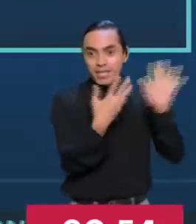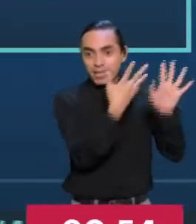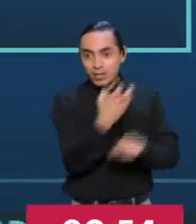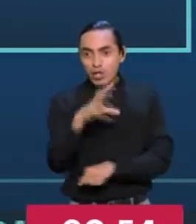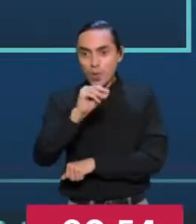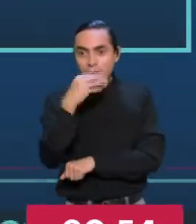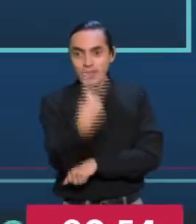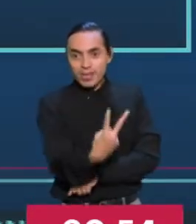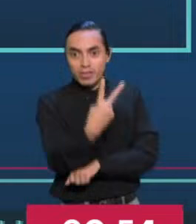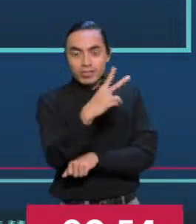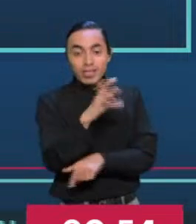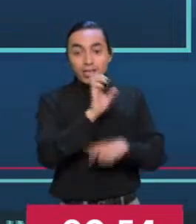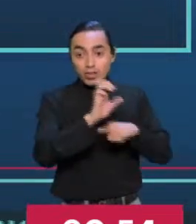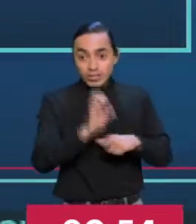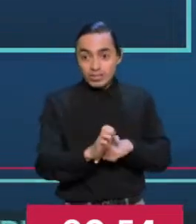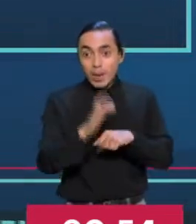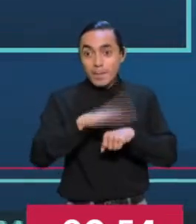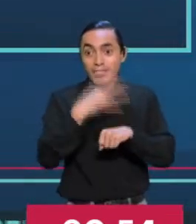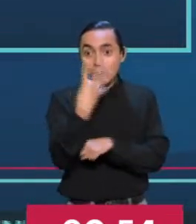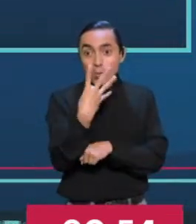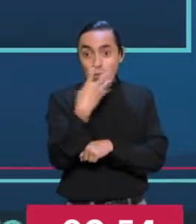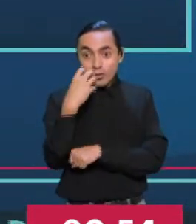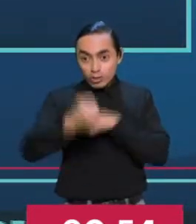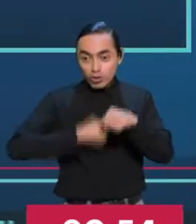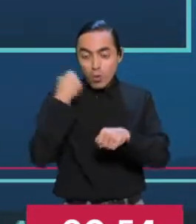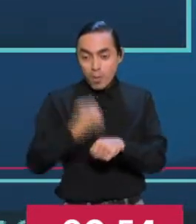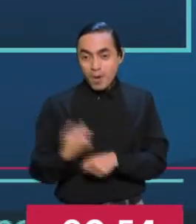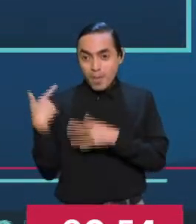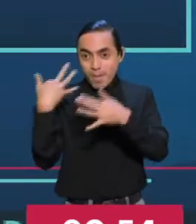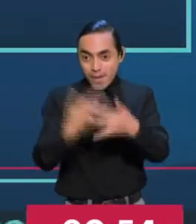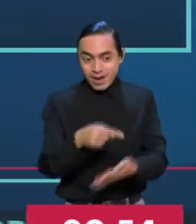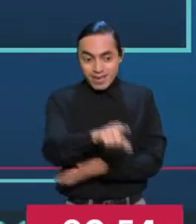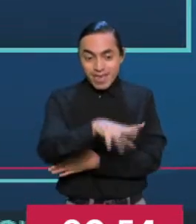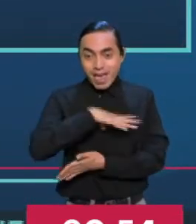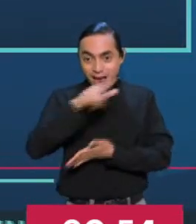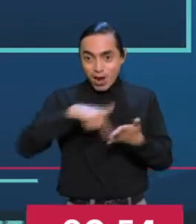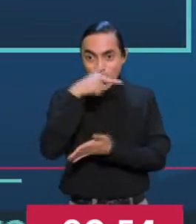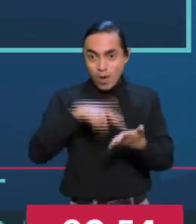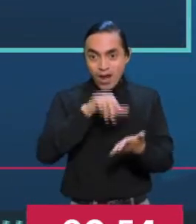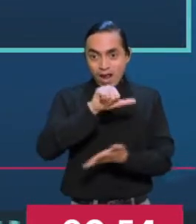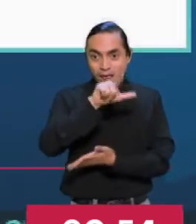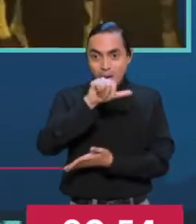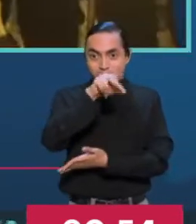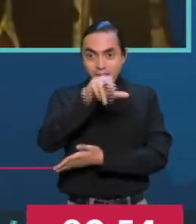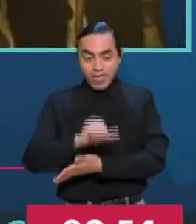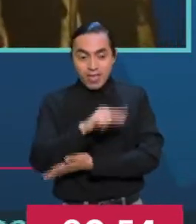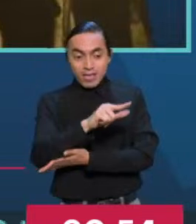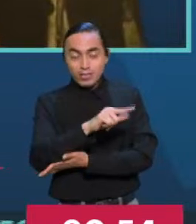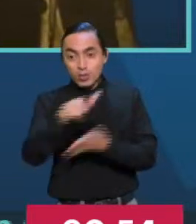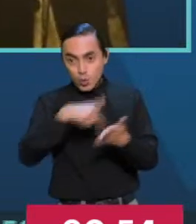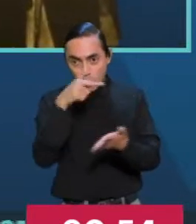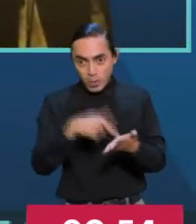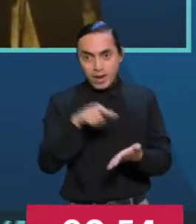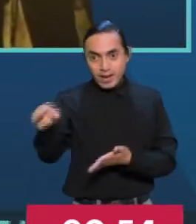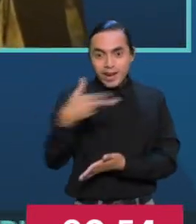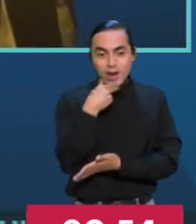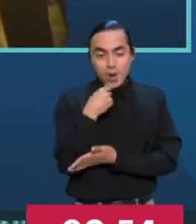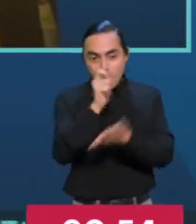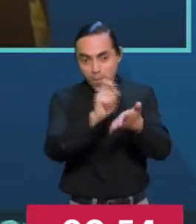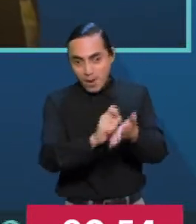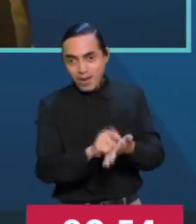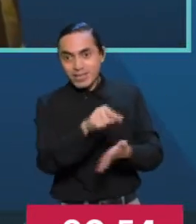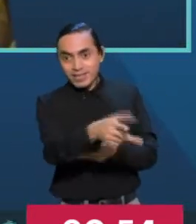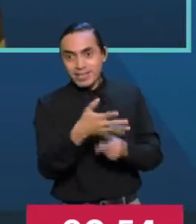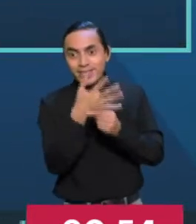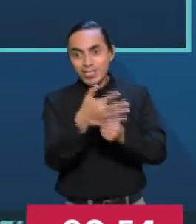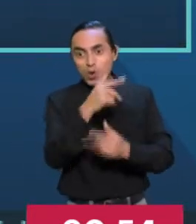1592, entonces ya son más de 400 años que tenemos a la Alameda Central, y este es uno de los espacios que Salvador Novo menciona como